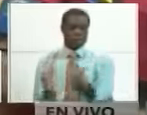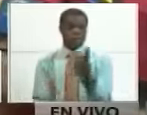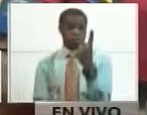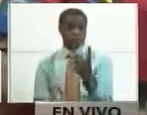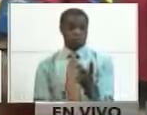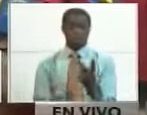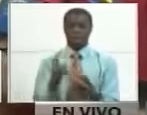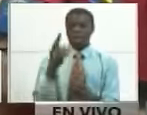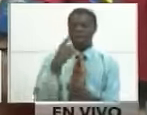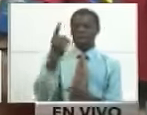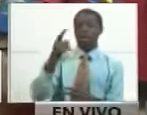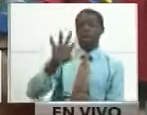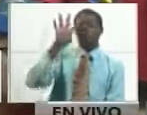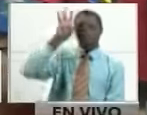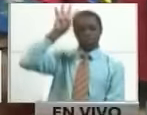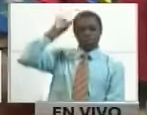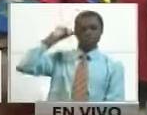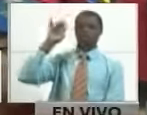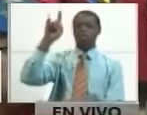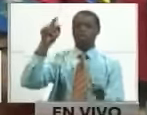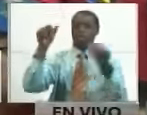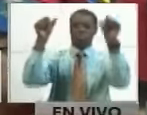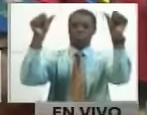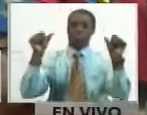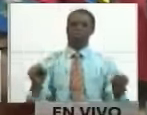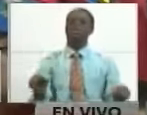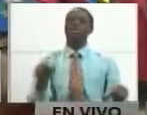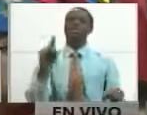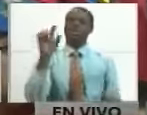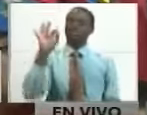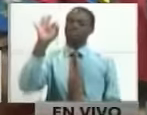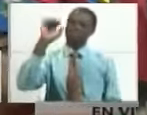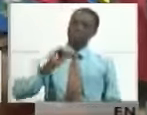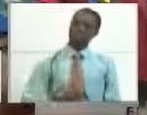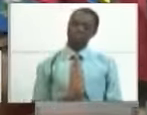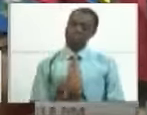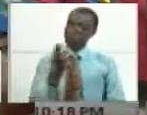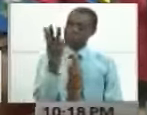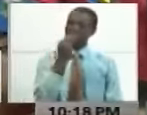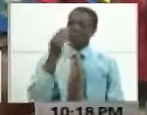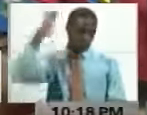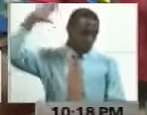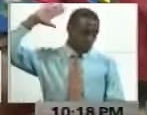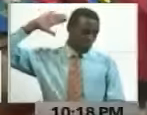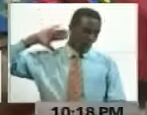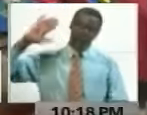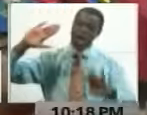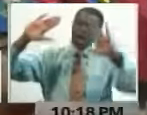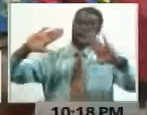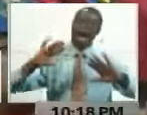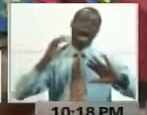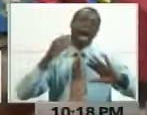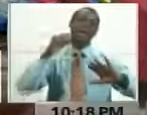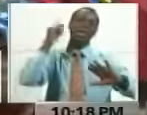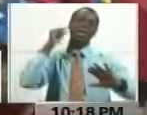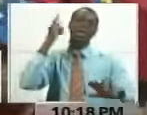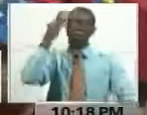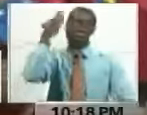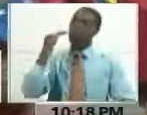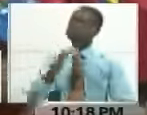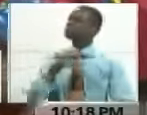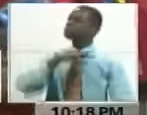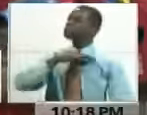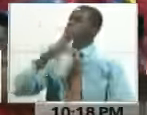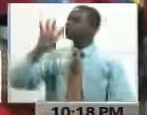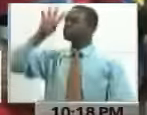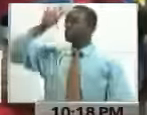Robert Vive. Qué bello ese afiche, ¿vale? Con ese fondo amarillo y él de lado viéndonos todavía desde la